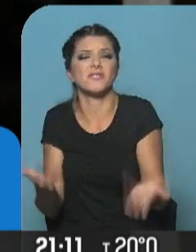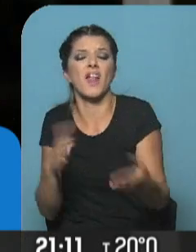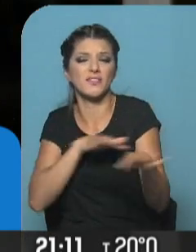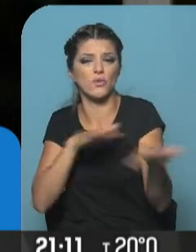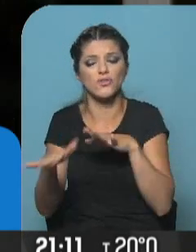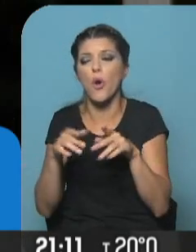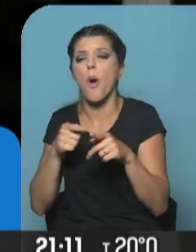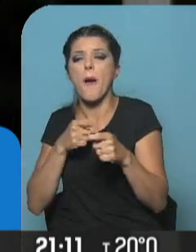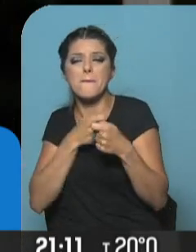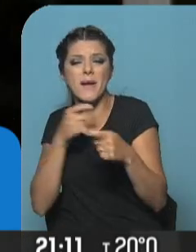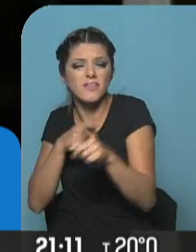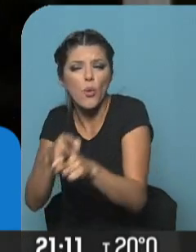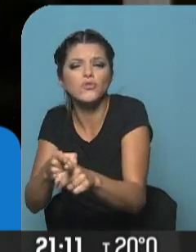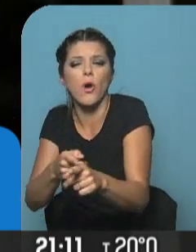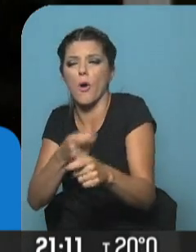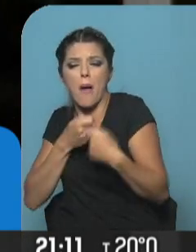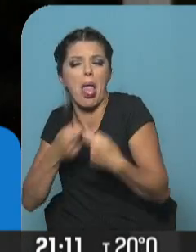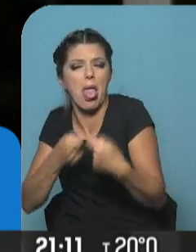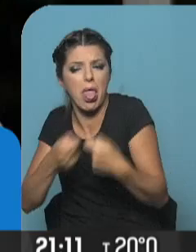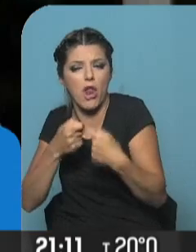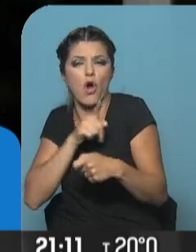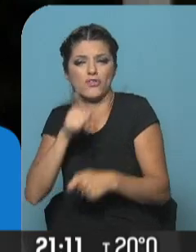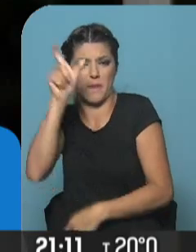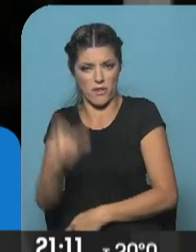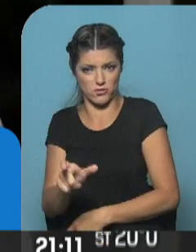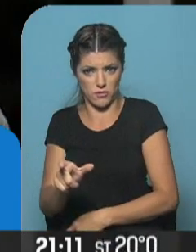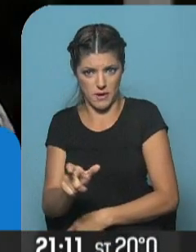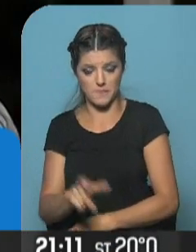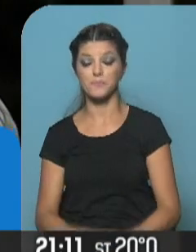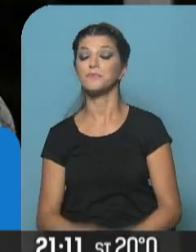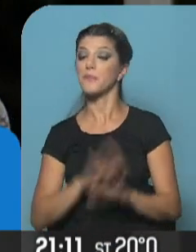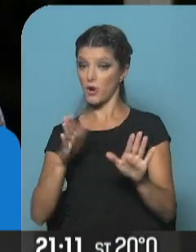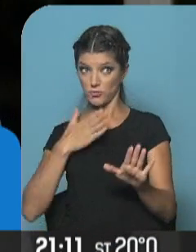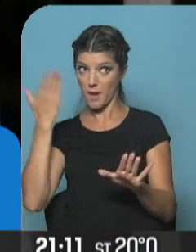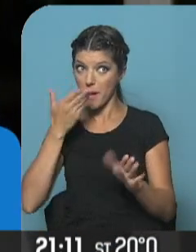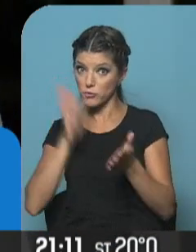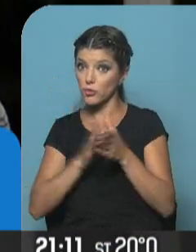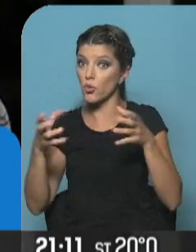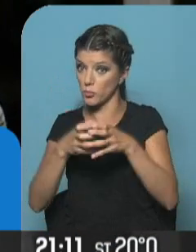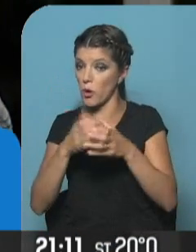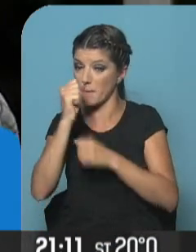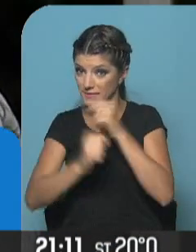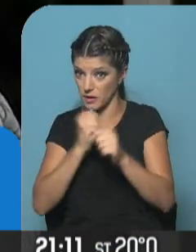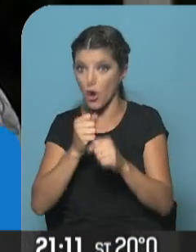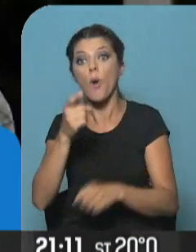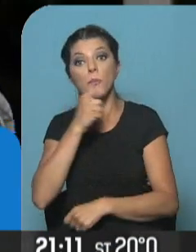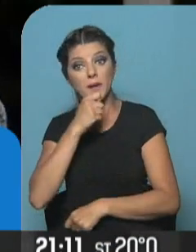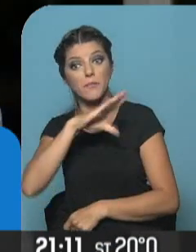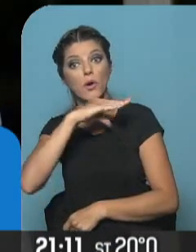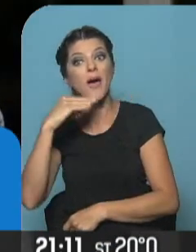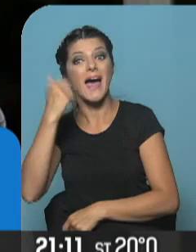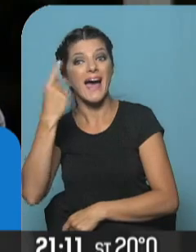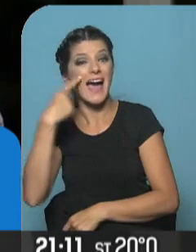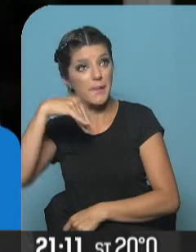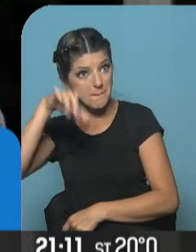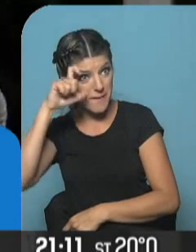política. Ahora, cuando nosotros decíamos eso de un conjunto de funcionarios y de empresarios, lo decíamos, por ejemplo, de Ricardo Jaime. Cuando fue